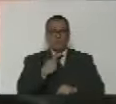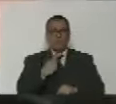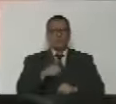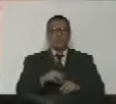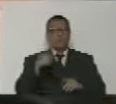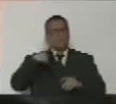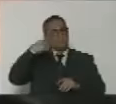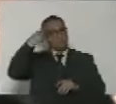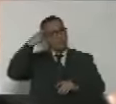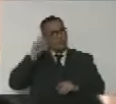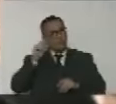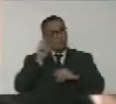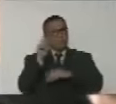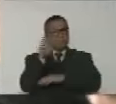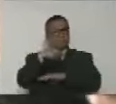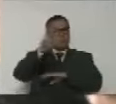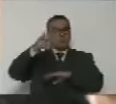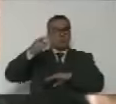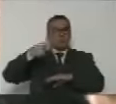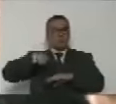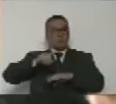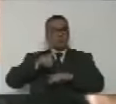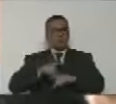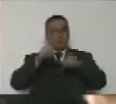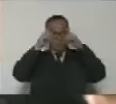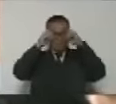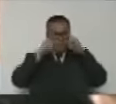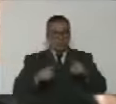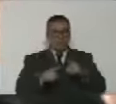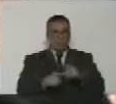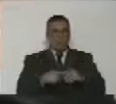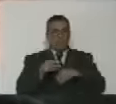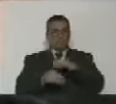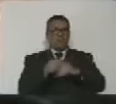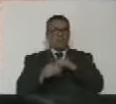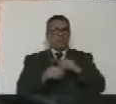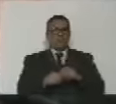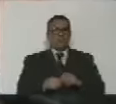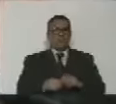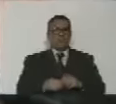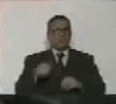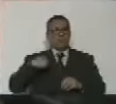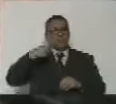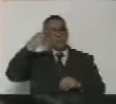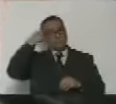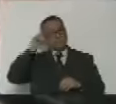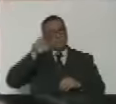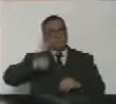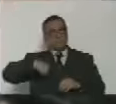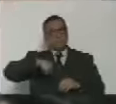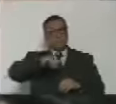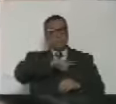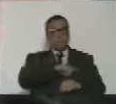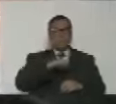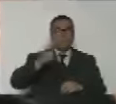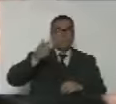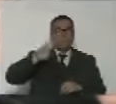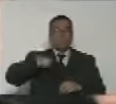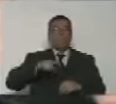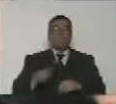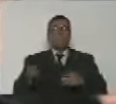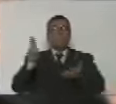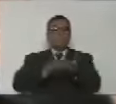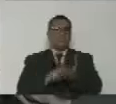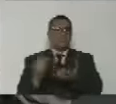y creo que esta asamblea tiene decisiones que tomar al respecto. Yo creo que nosotros debemos